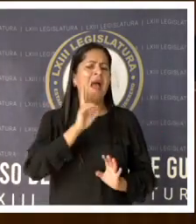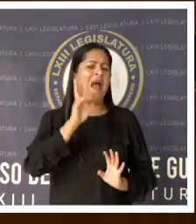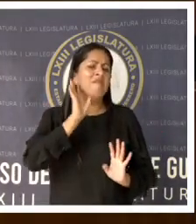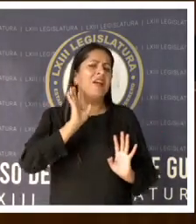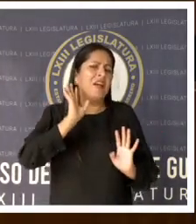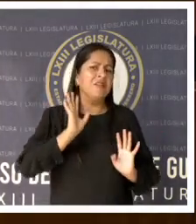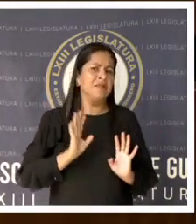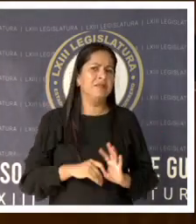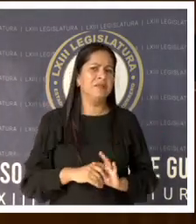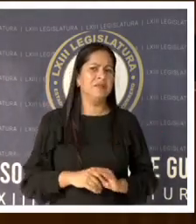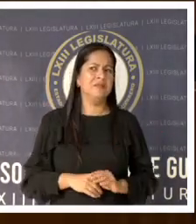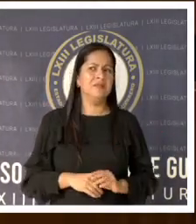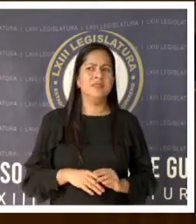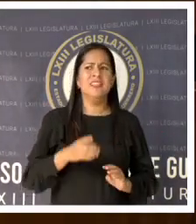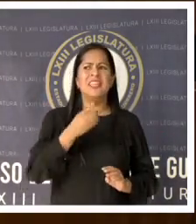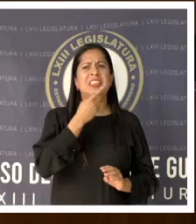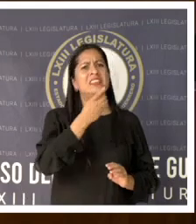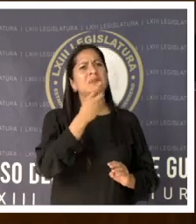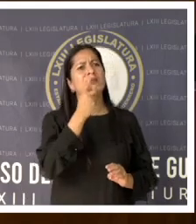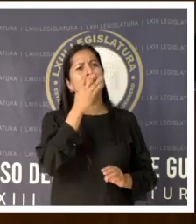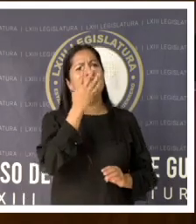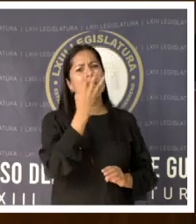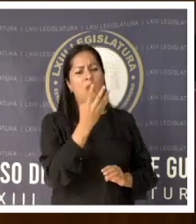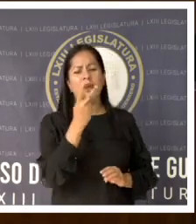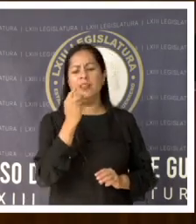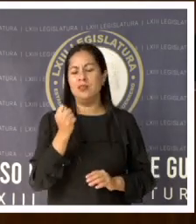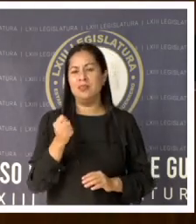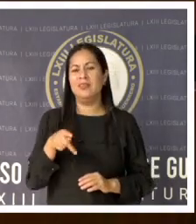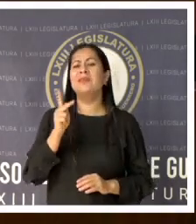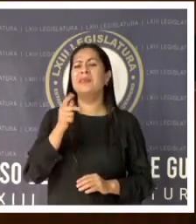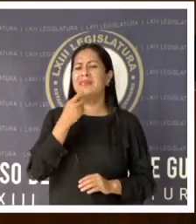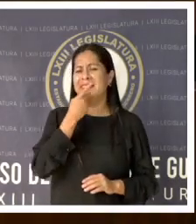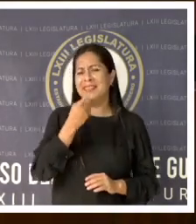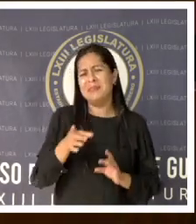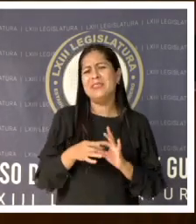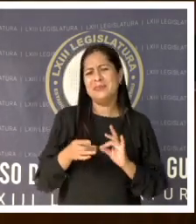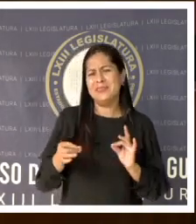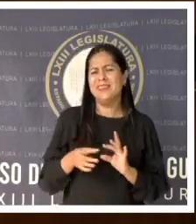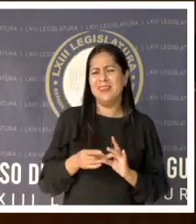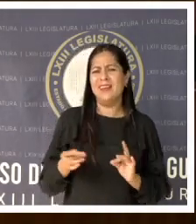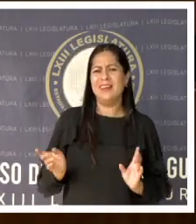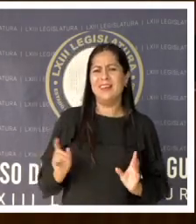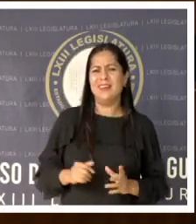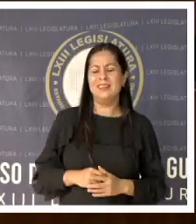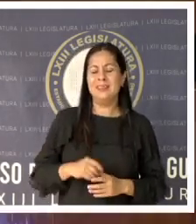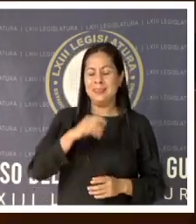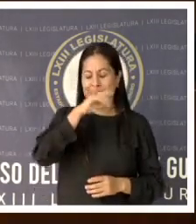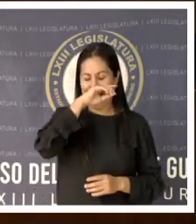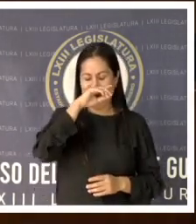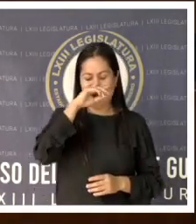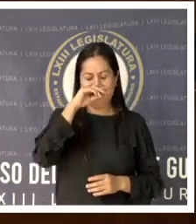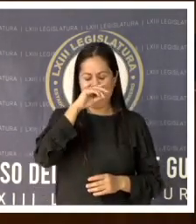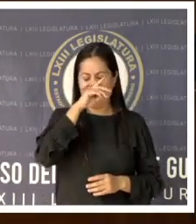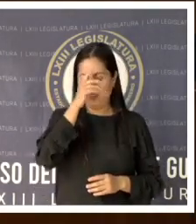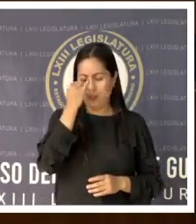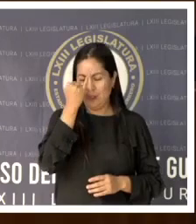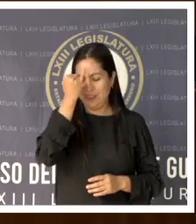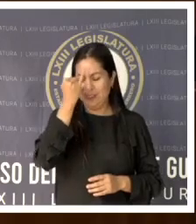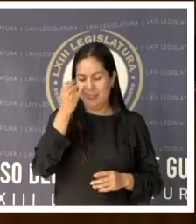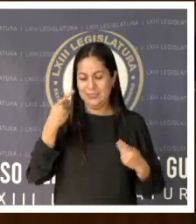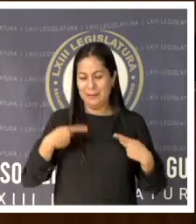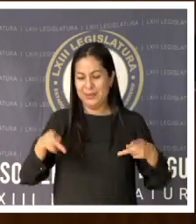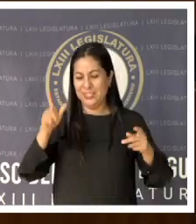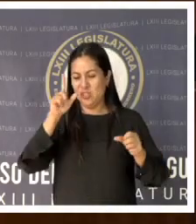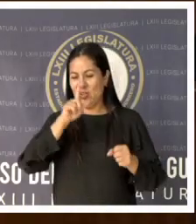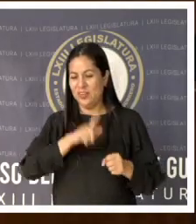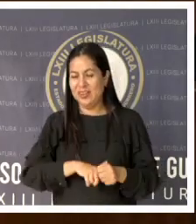le mermamos a la cuarta transformación pero Déjenme decirles que son apreciaciones más personales